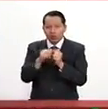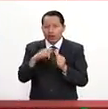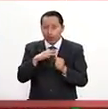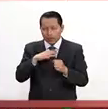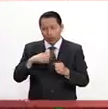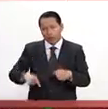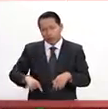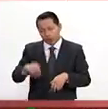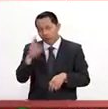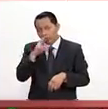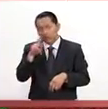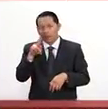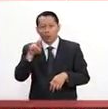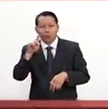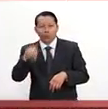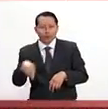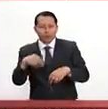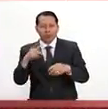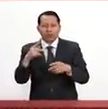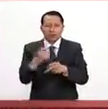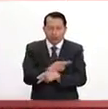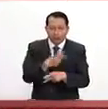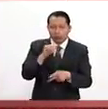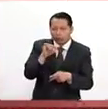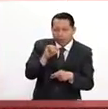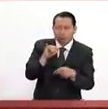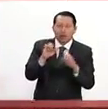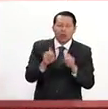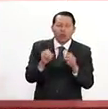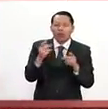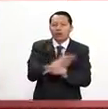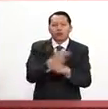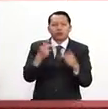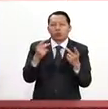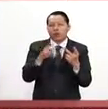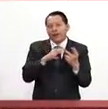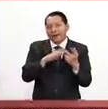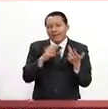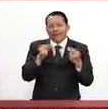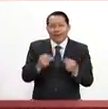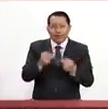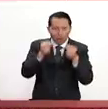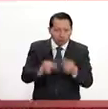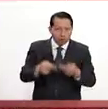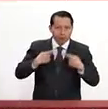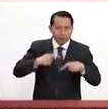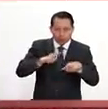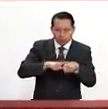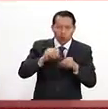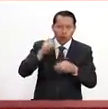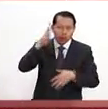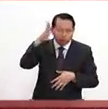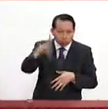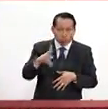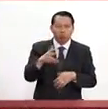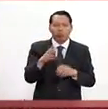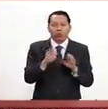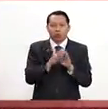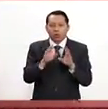Putin, si esto efectivamente ocurrió, si está relacionada con algún tipo de negocios personales, planes futuros, si tiene